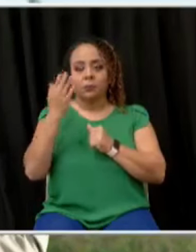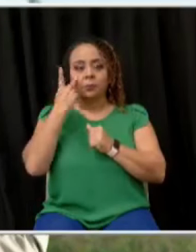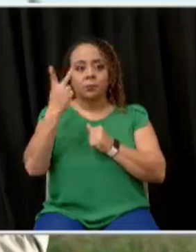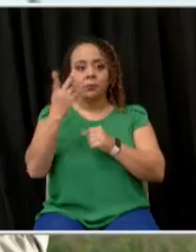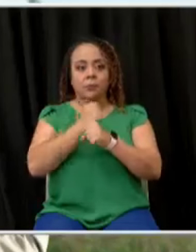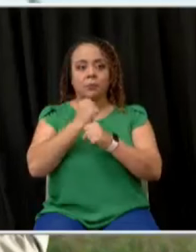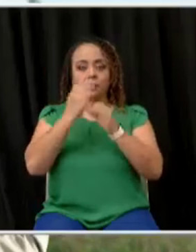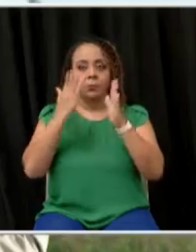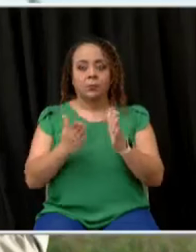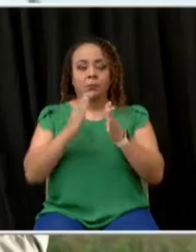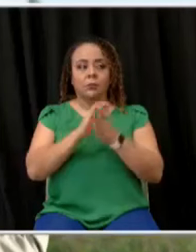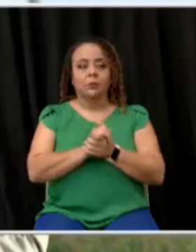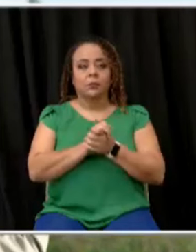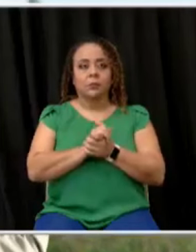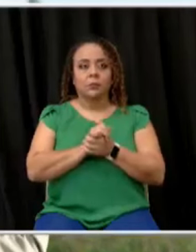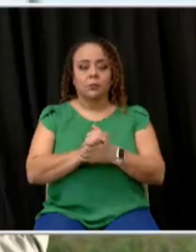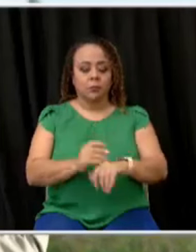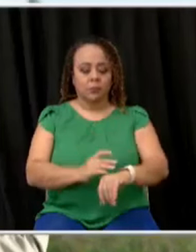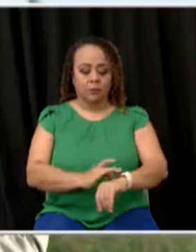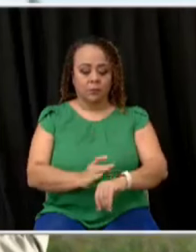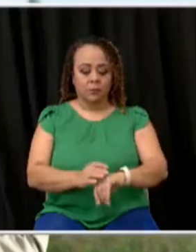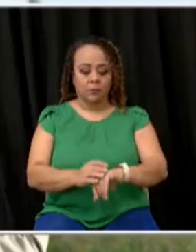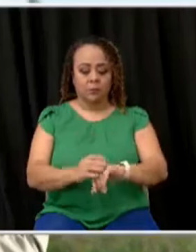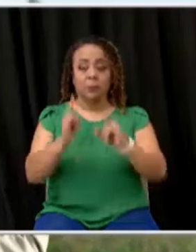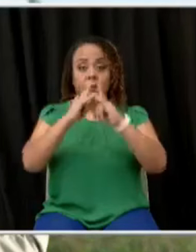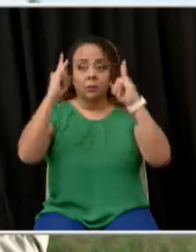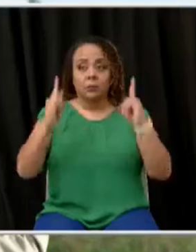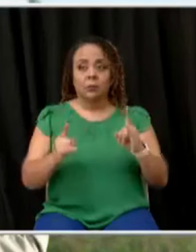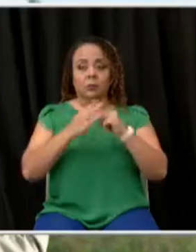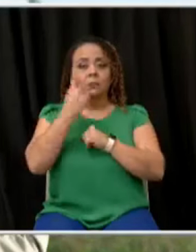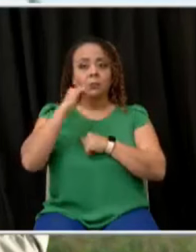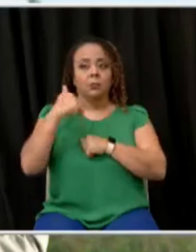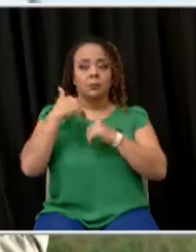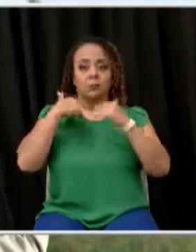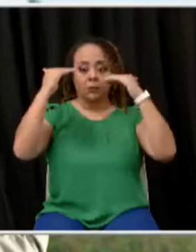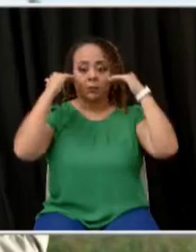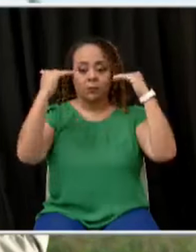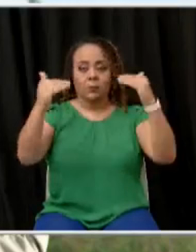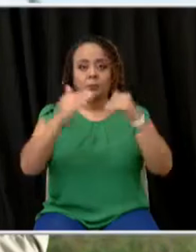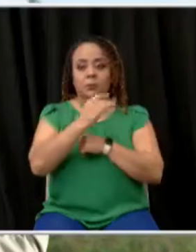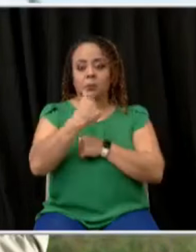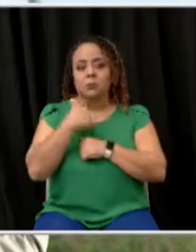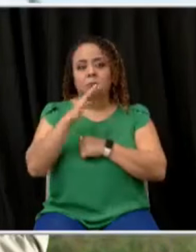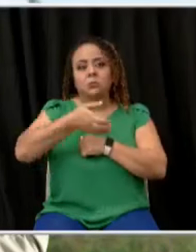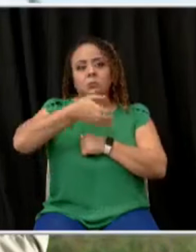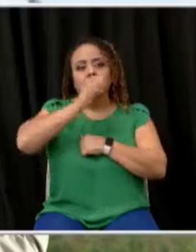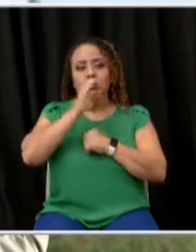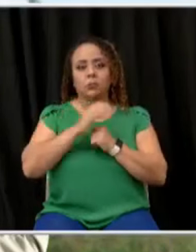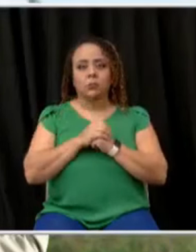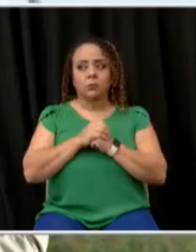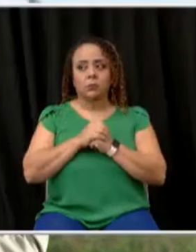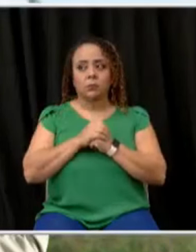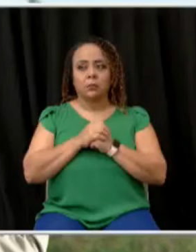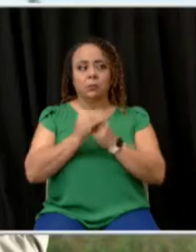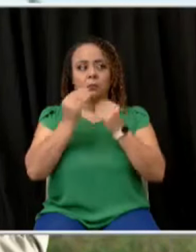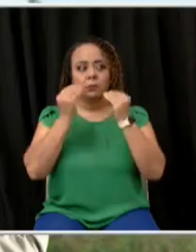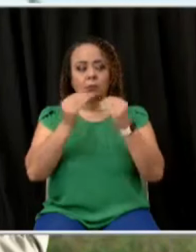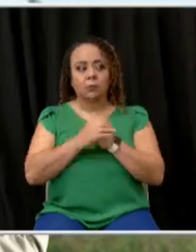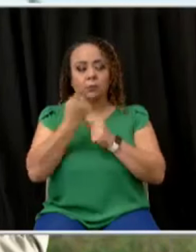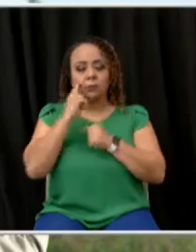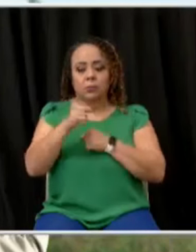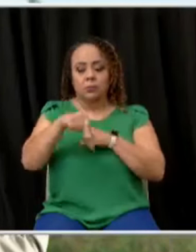unos trabajadores que están en un toldo que les puso la empresa para que tengan sombra, y ahí tienen sus bebidas hidratantes abundantes para